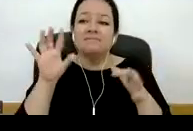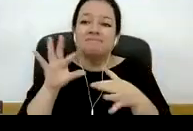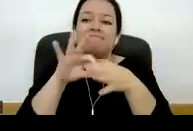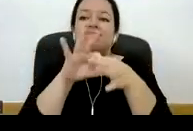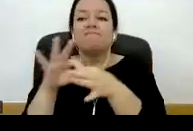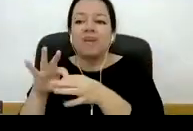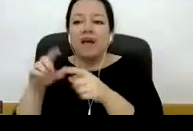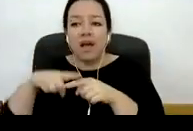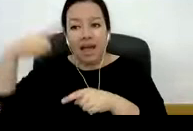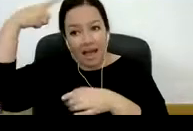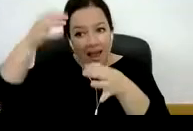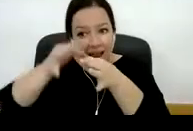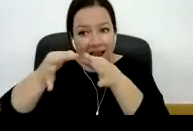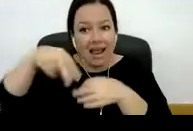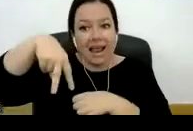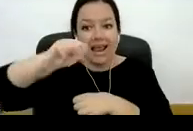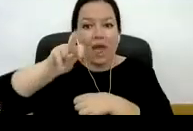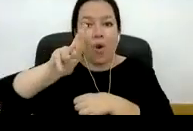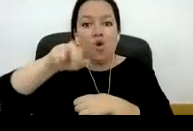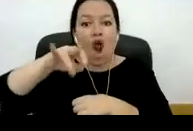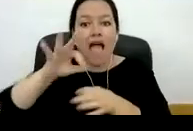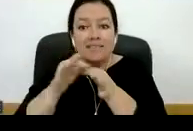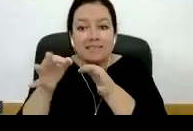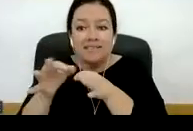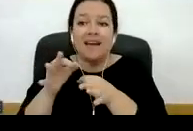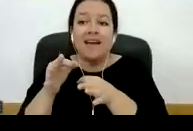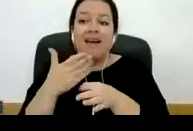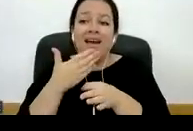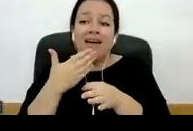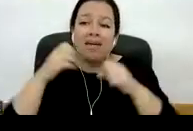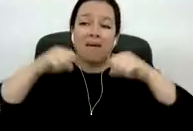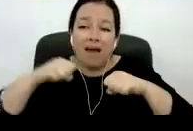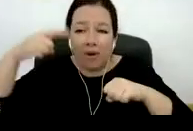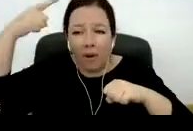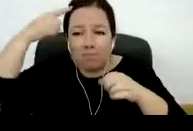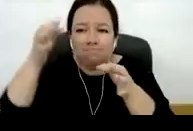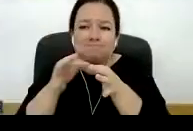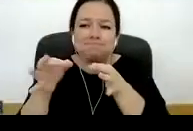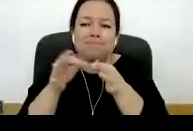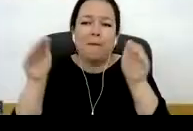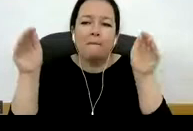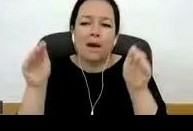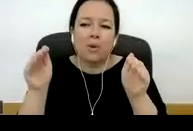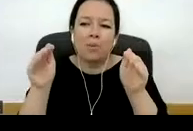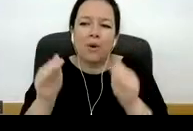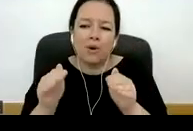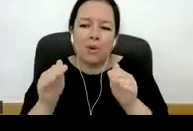fundamentalmente con neuronas, y conforme pasan los años vamos perdiendo esa función neuronal, y